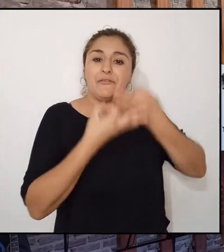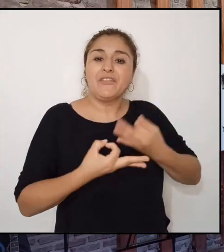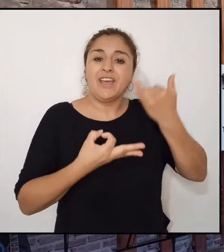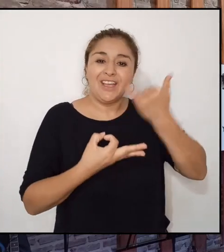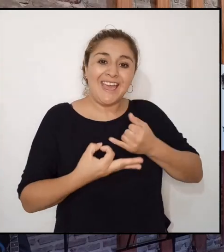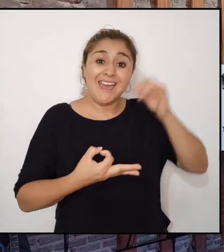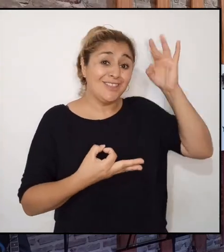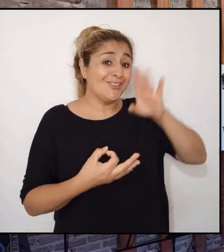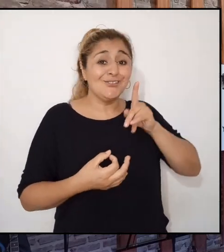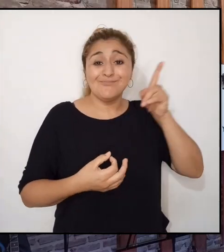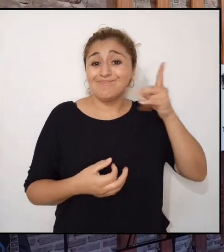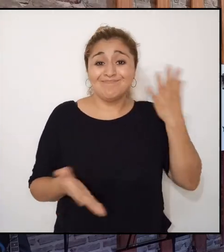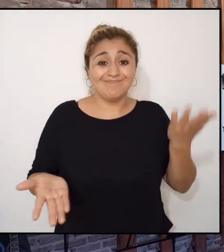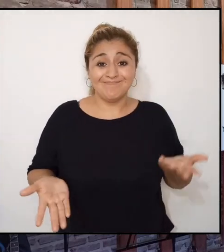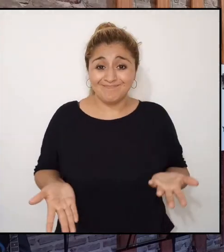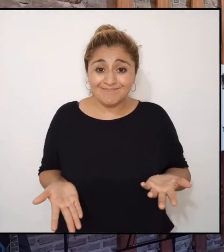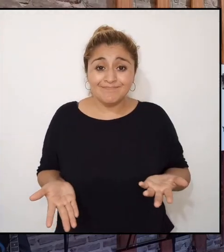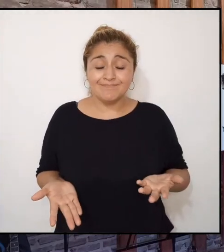Nuestro primer amor es Dios.